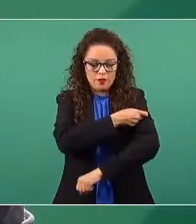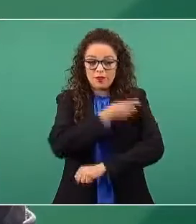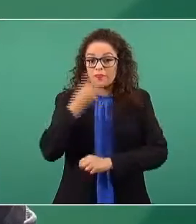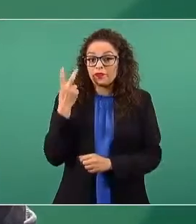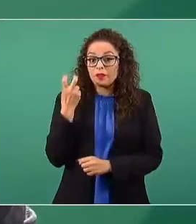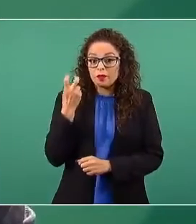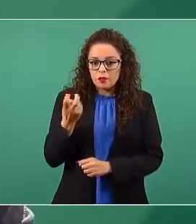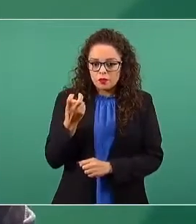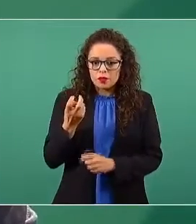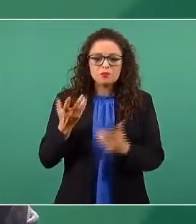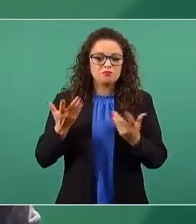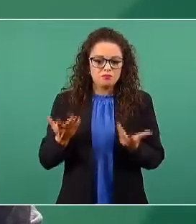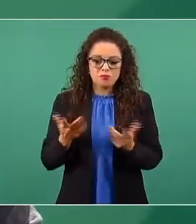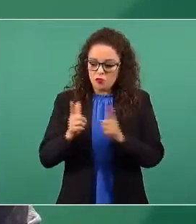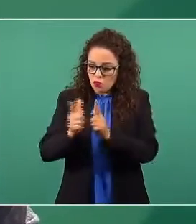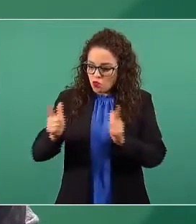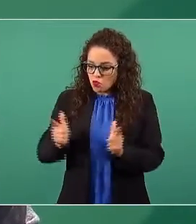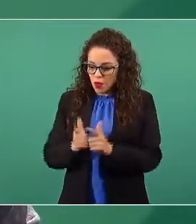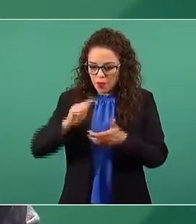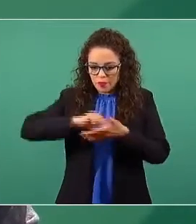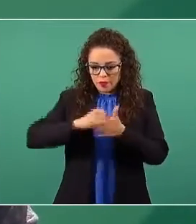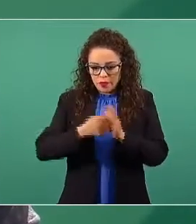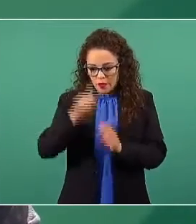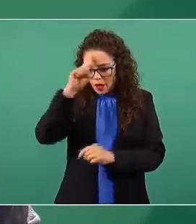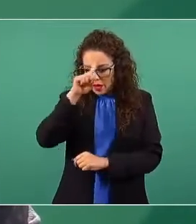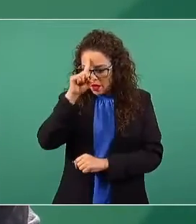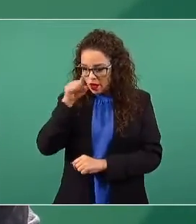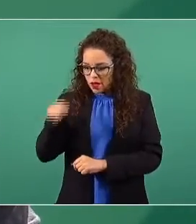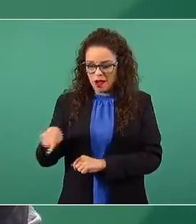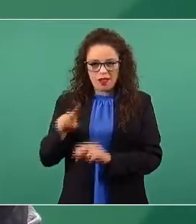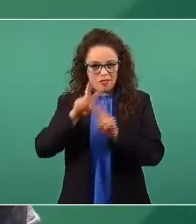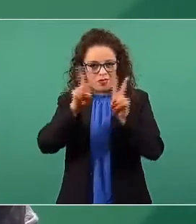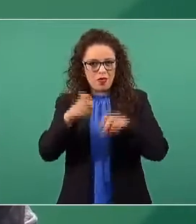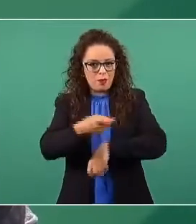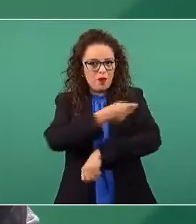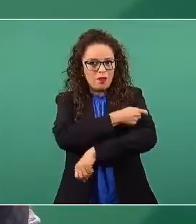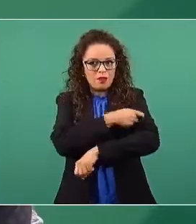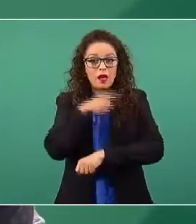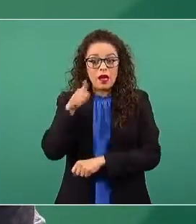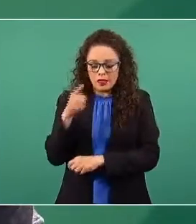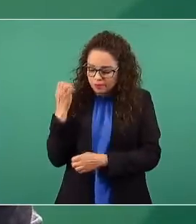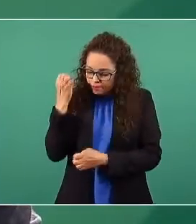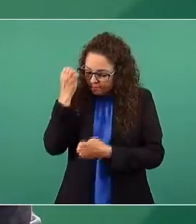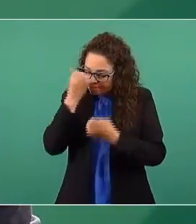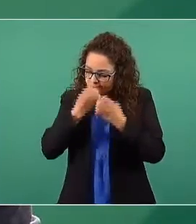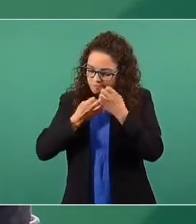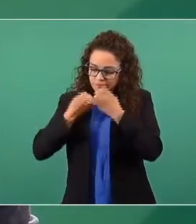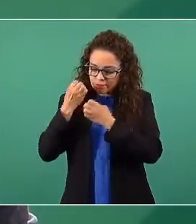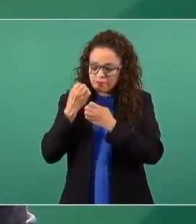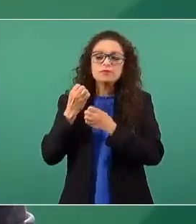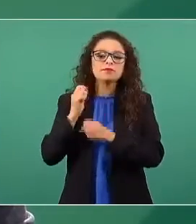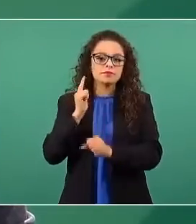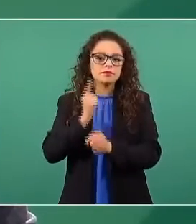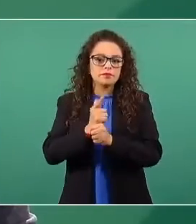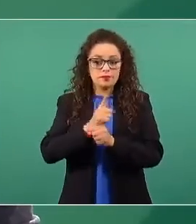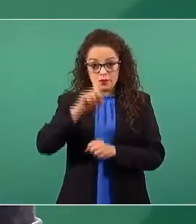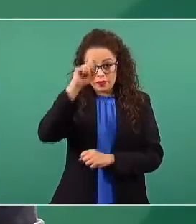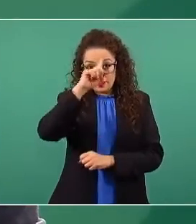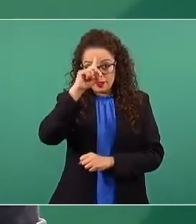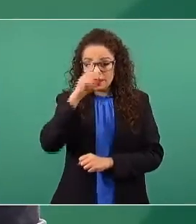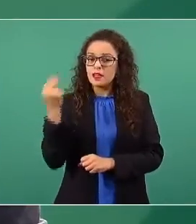momento analizó nuestro grupo técnico asesor en vacunación y nos recomendó empezar de la persona con mayor